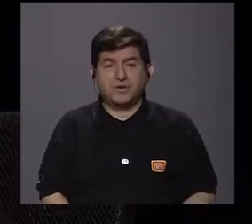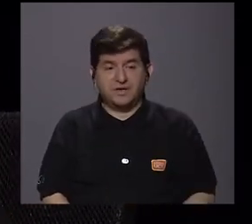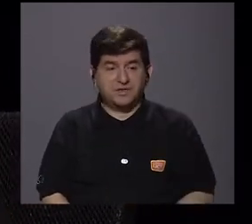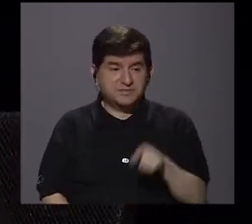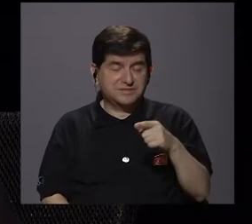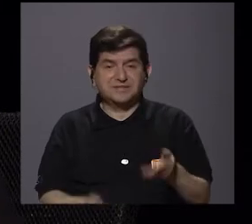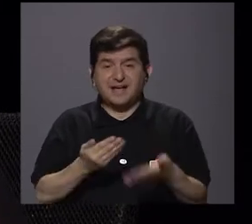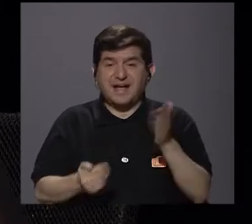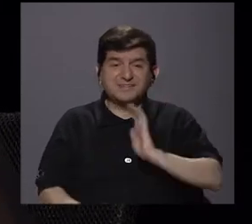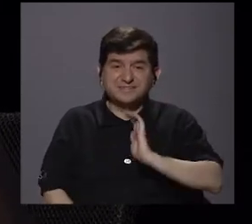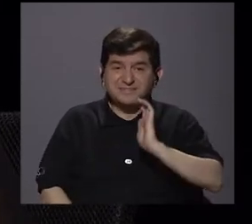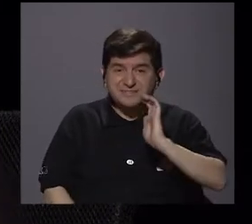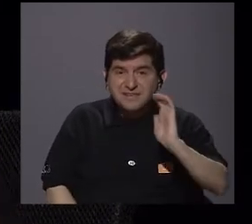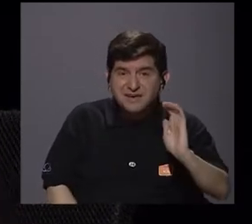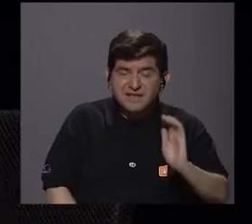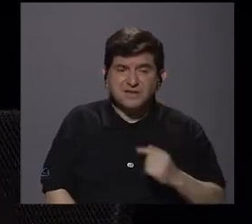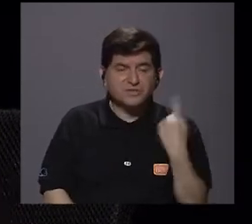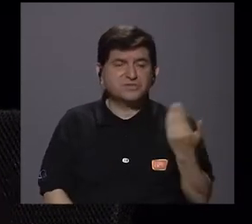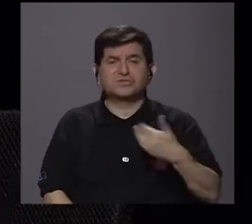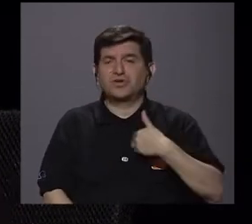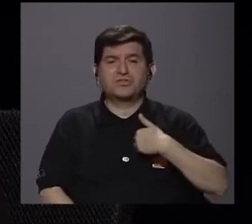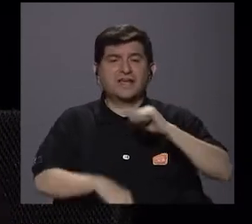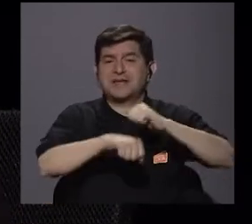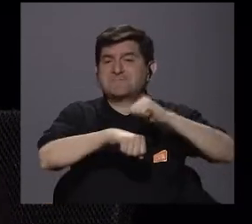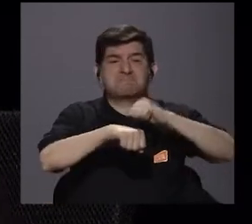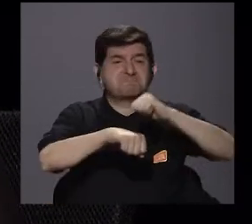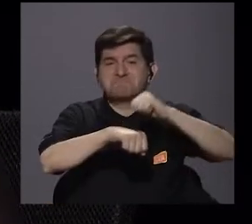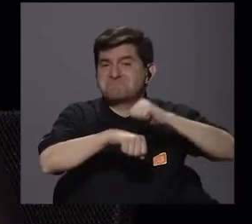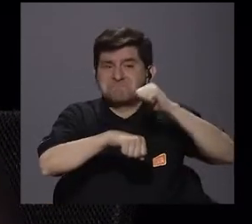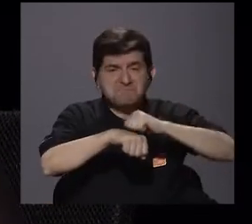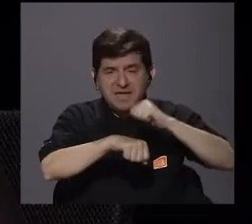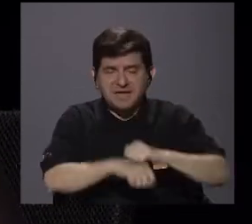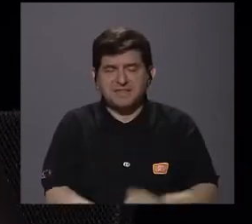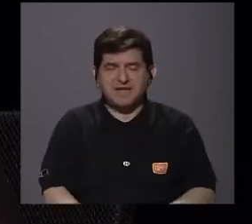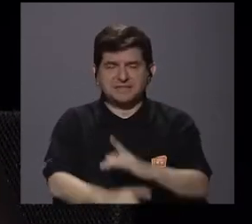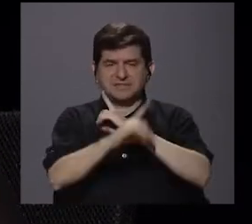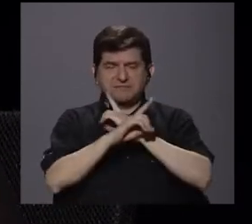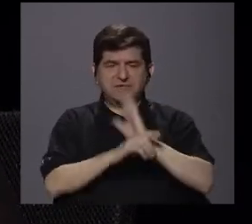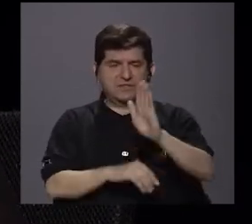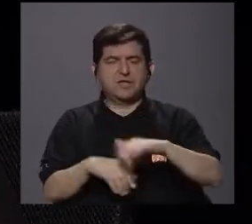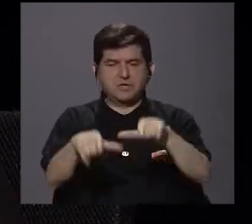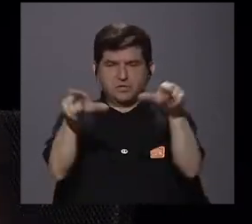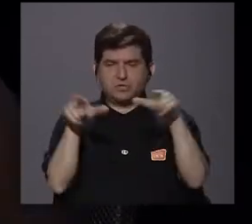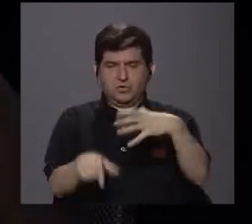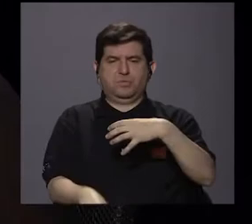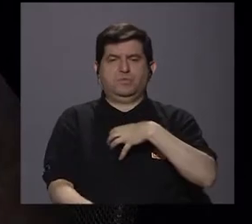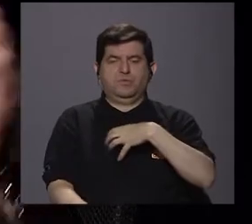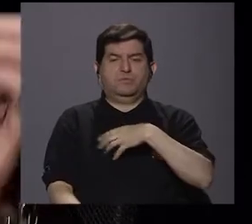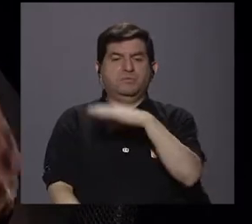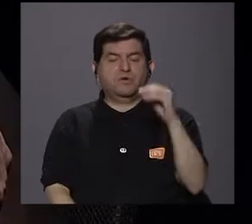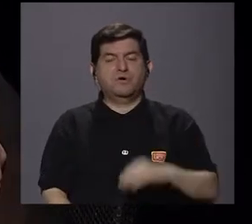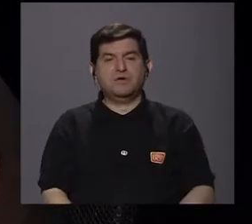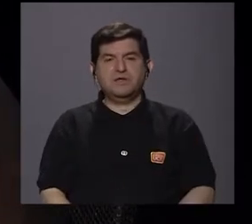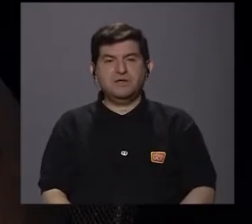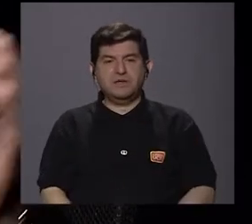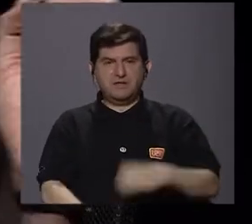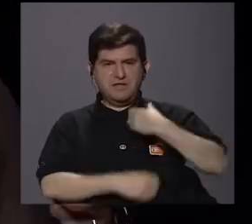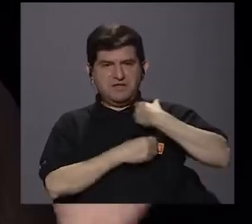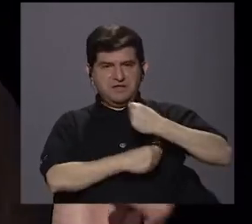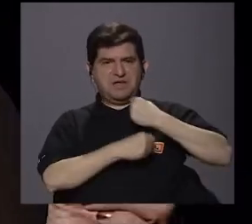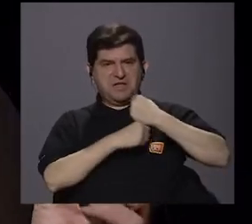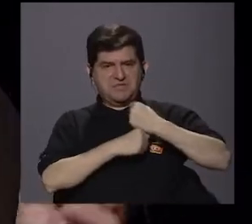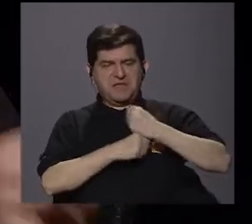chiquitos que lo único que tienen son piedras por defender su tierra. Y lo que reciben del ejército